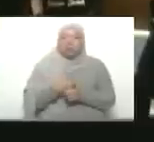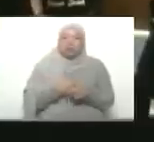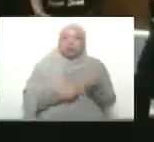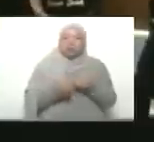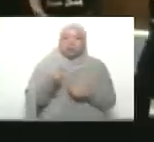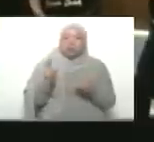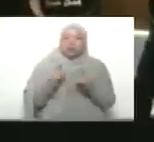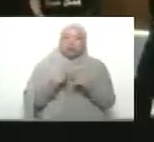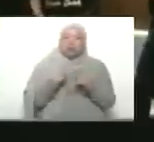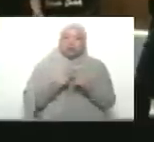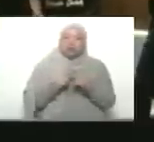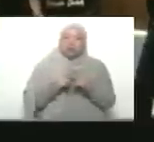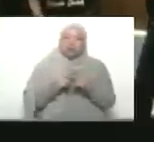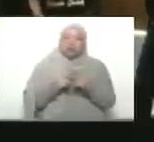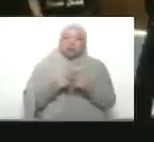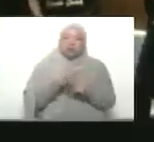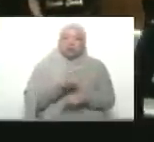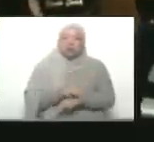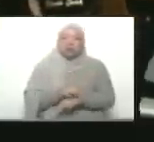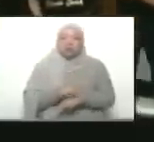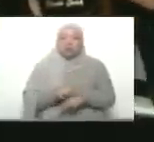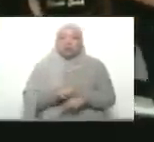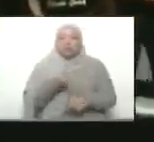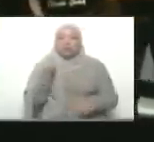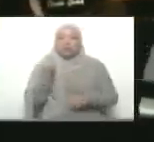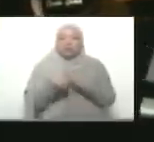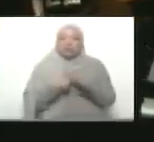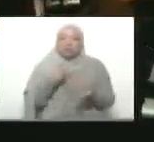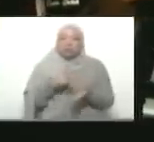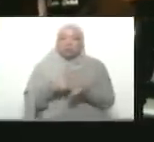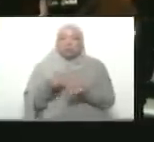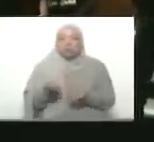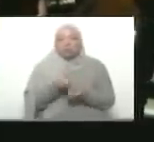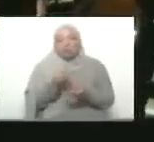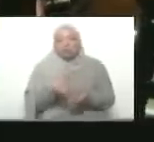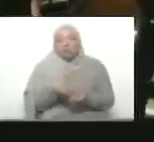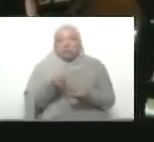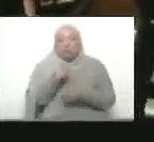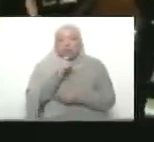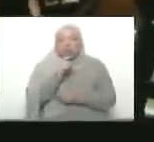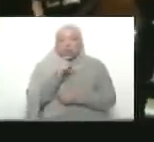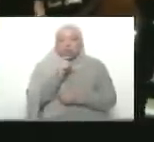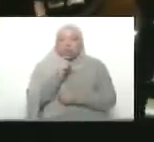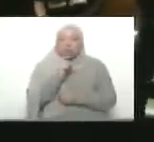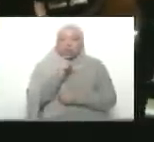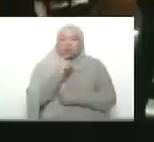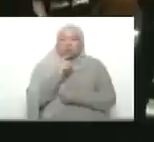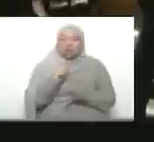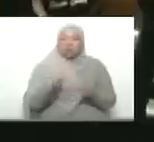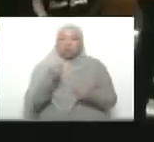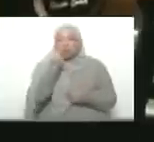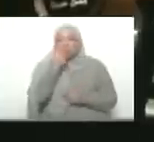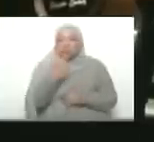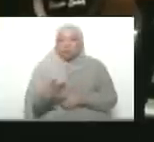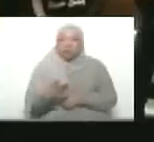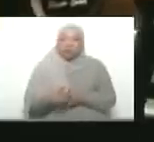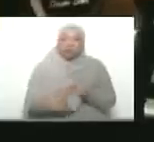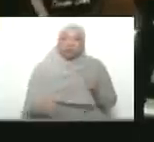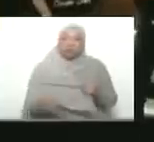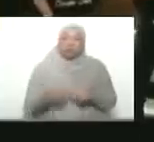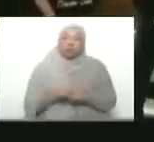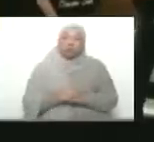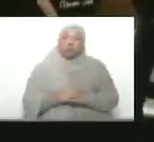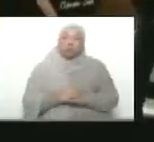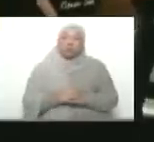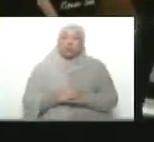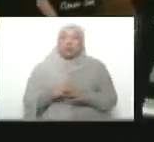a conocer las raíces afrocaribeñas de la salsa el mensaje duro de la Salsa Brava de la salsa buena